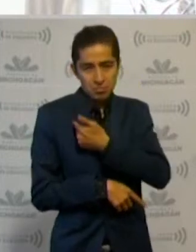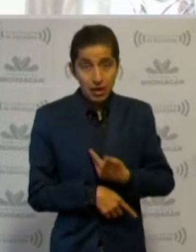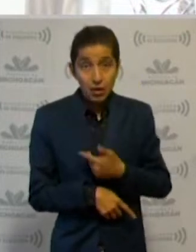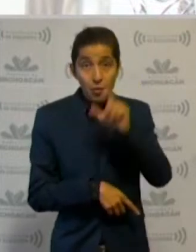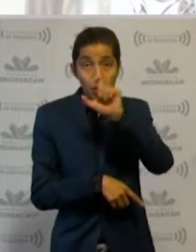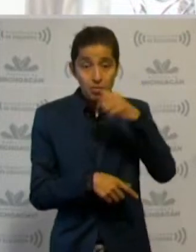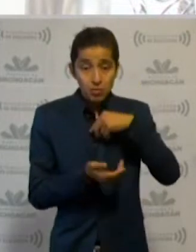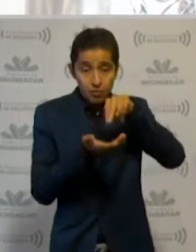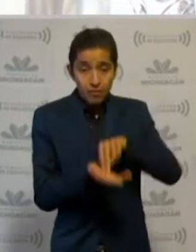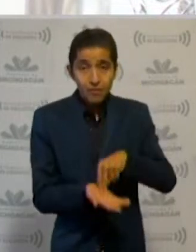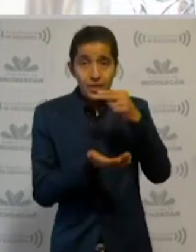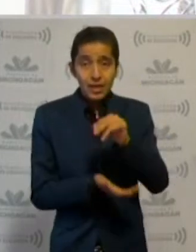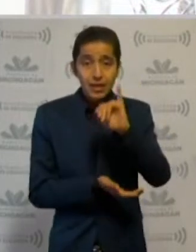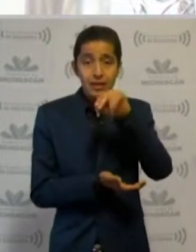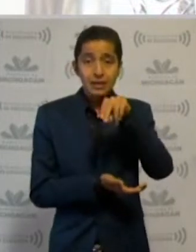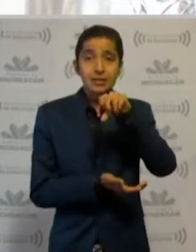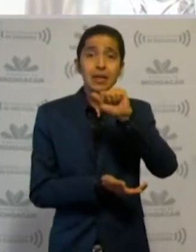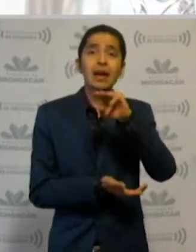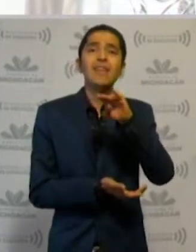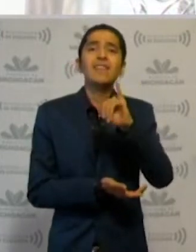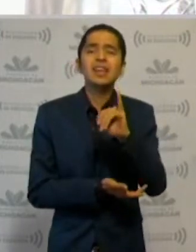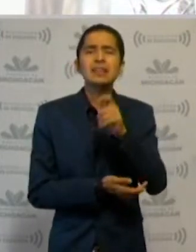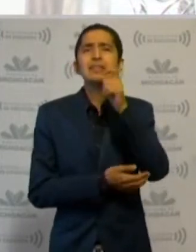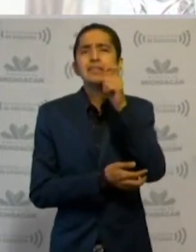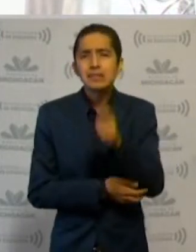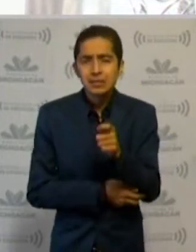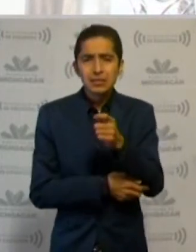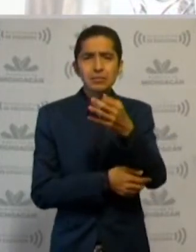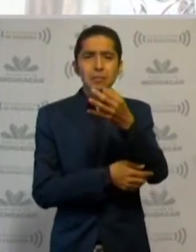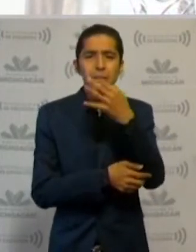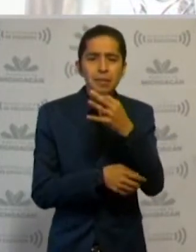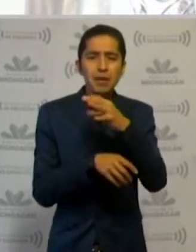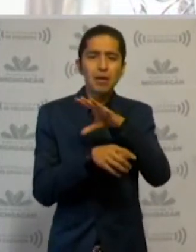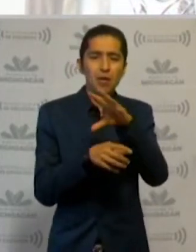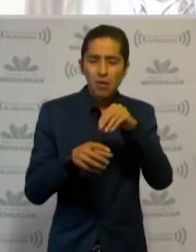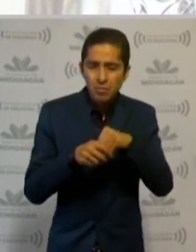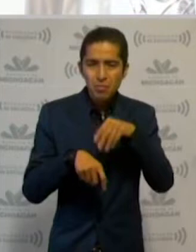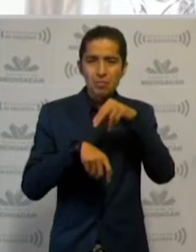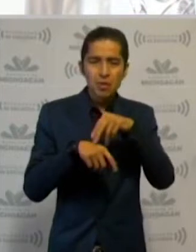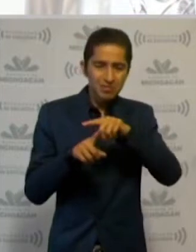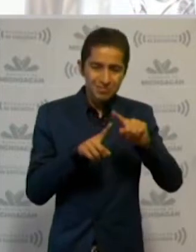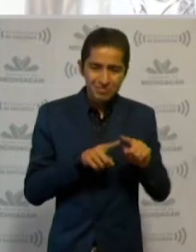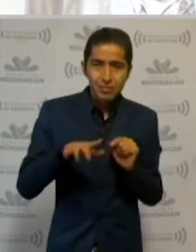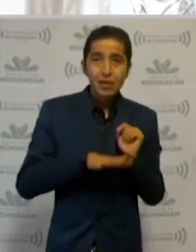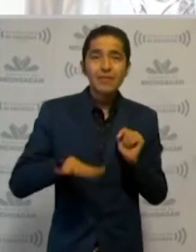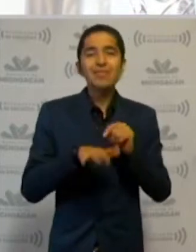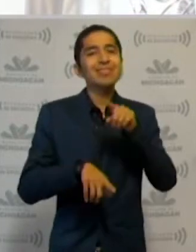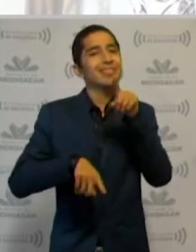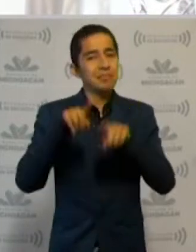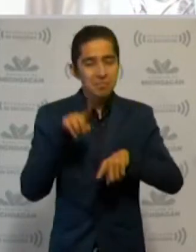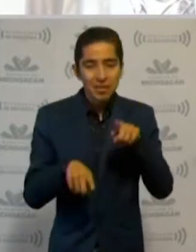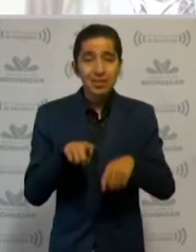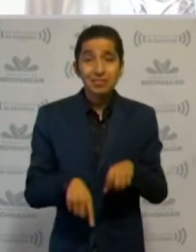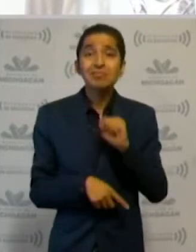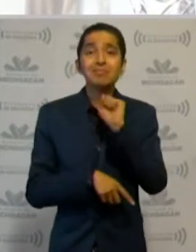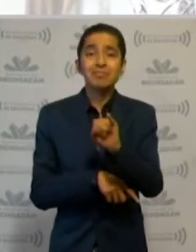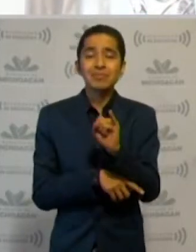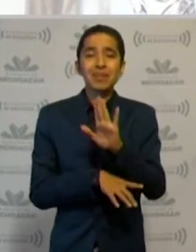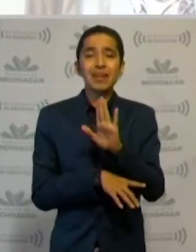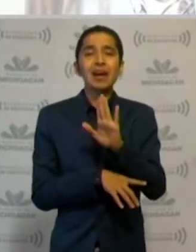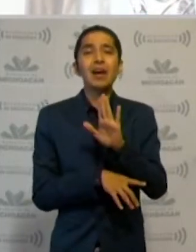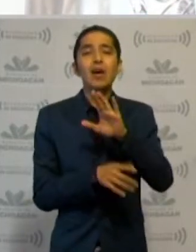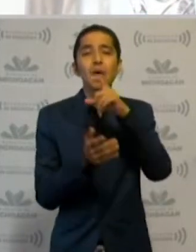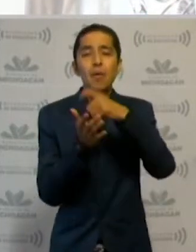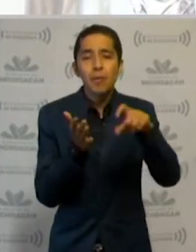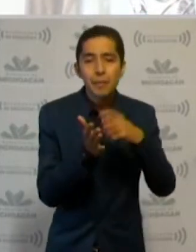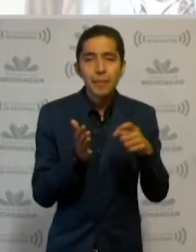firmar con él y xavi los insumos médicos de michoacán dependen absolutamente de